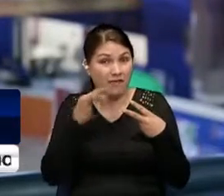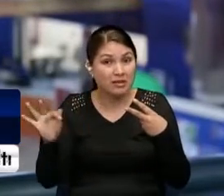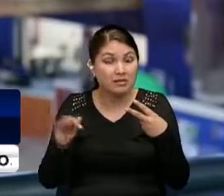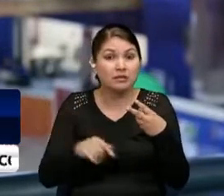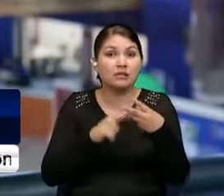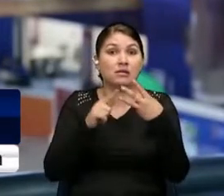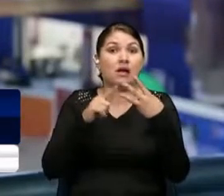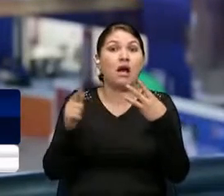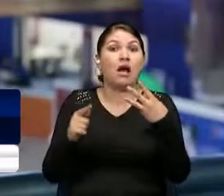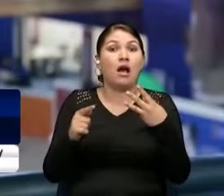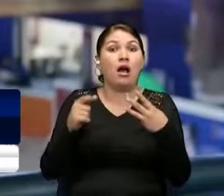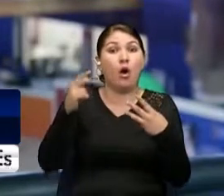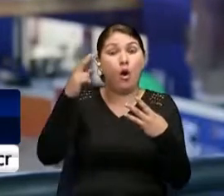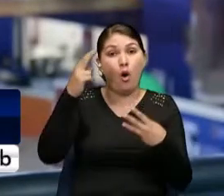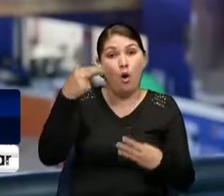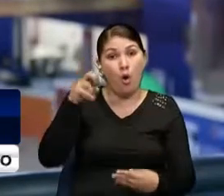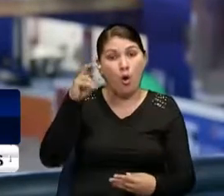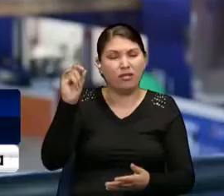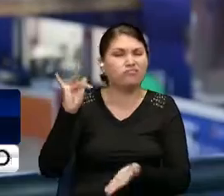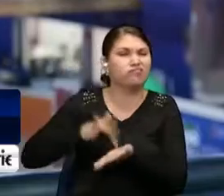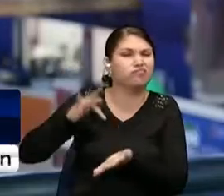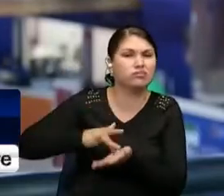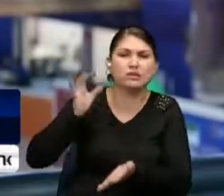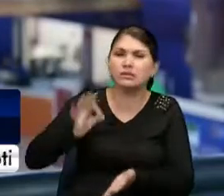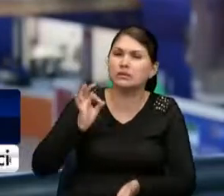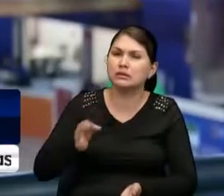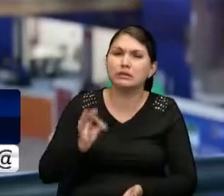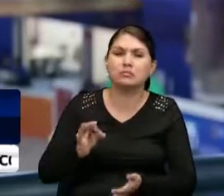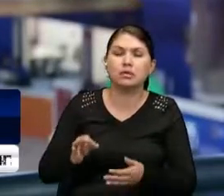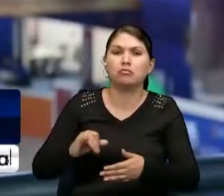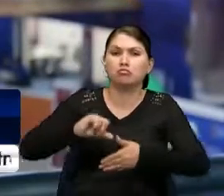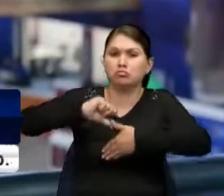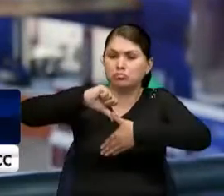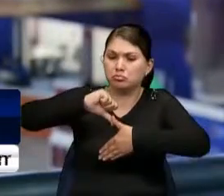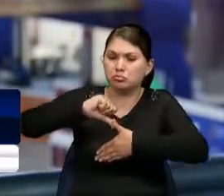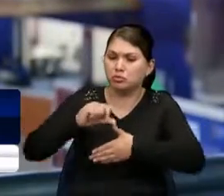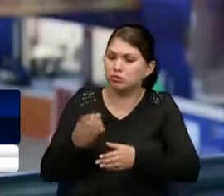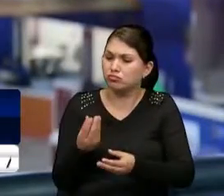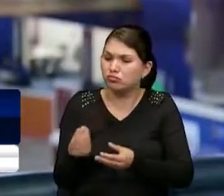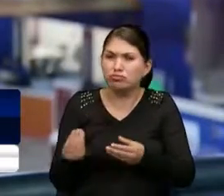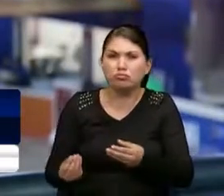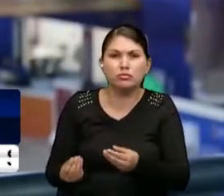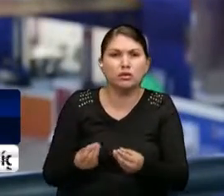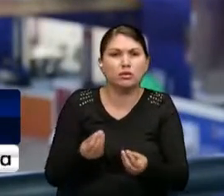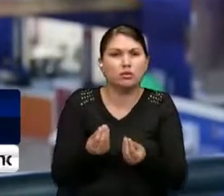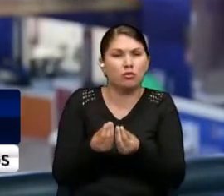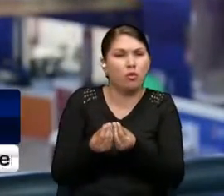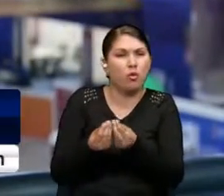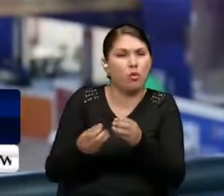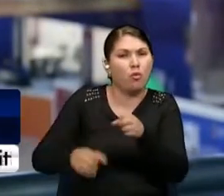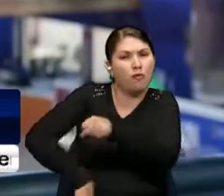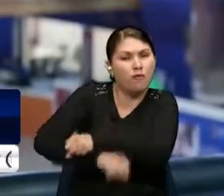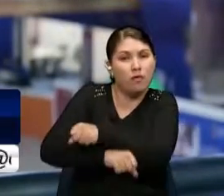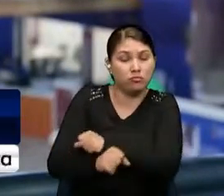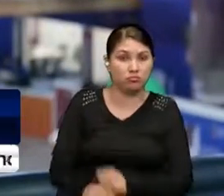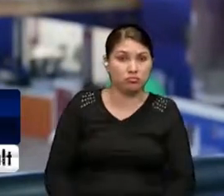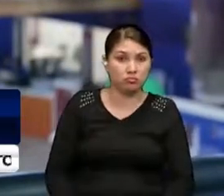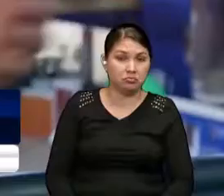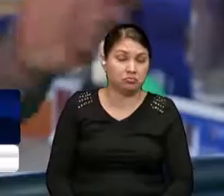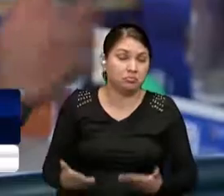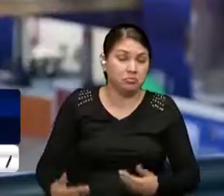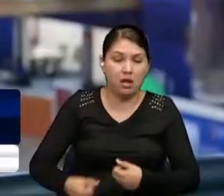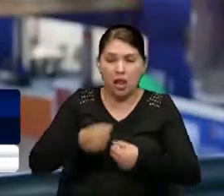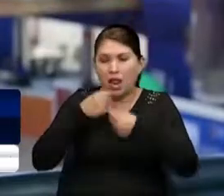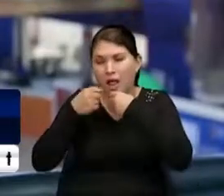y holanda siempre había participación de parte de los equipos sudamericanos en la semifinal hablamos con un hincha colombiano